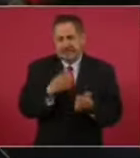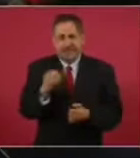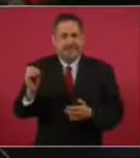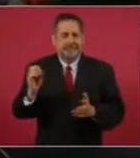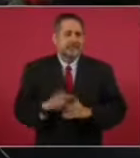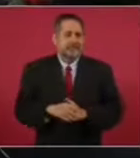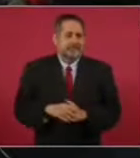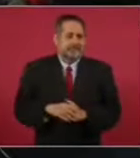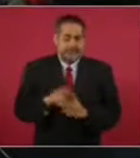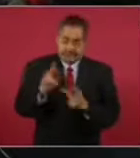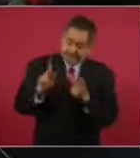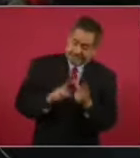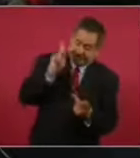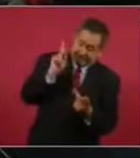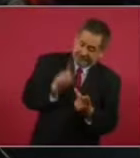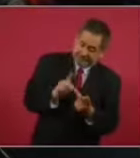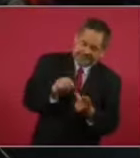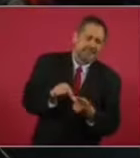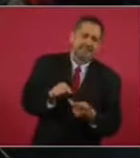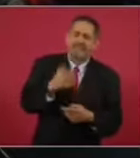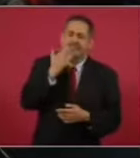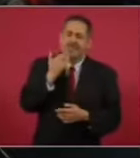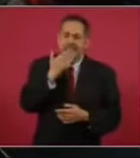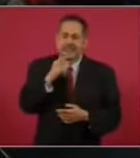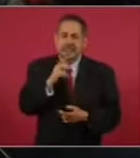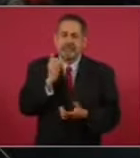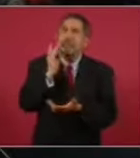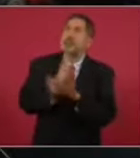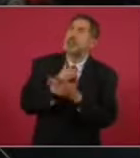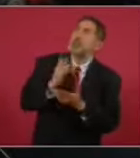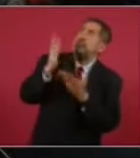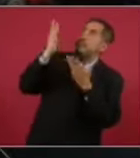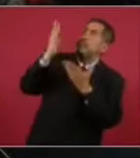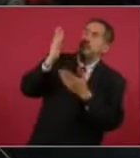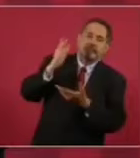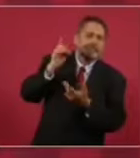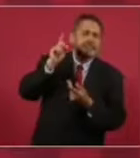La perfección tiene que ver con el Creador.